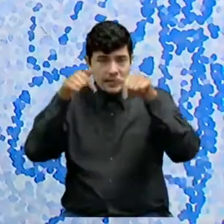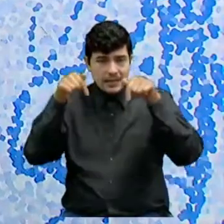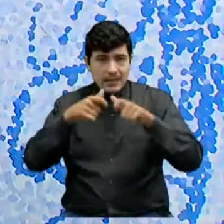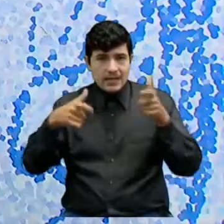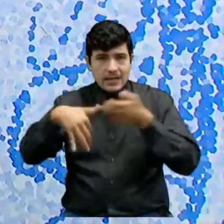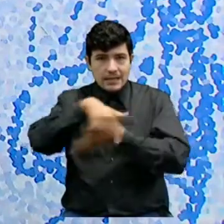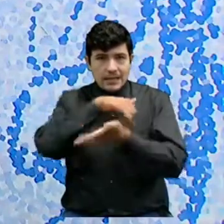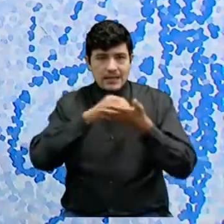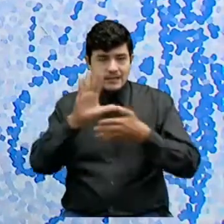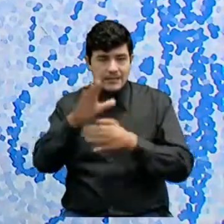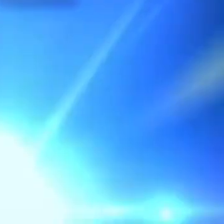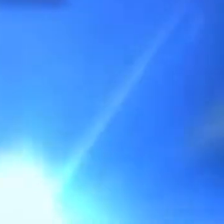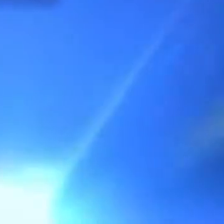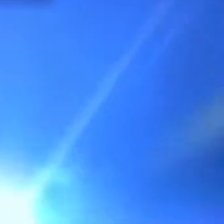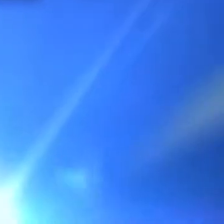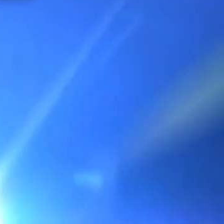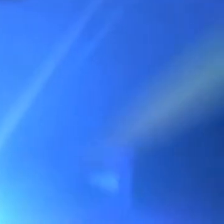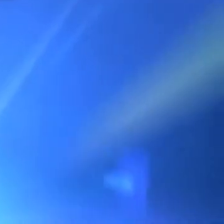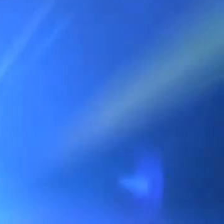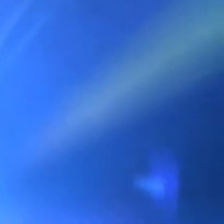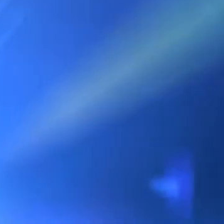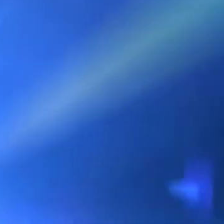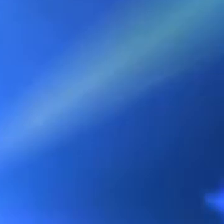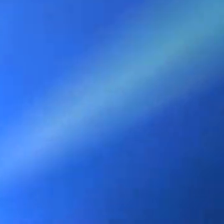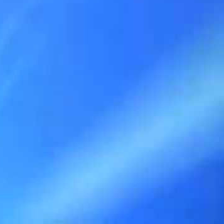Gran Santander. Ya regresamos.